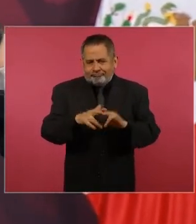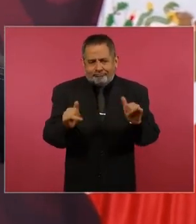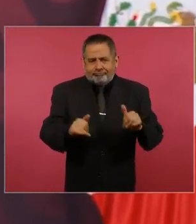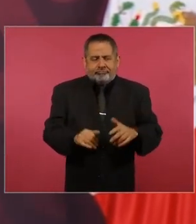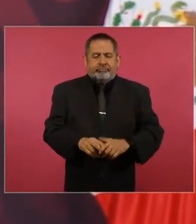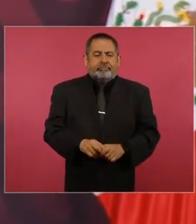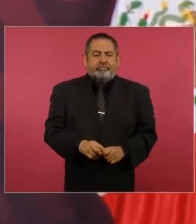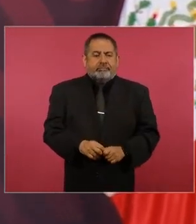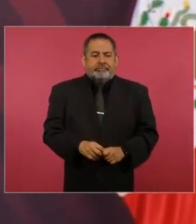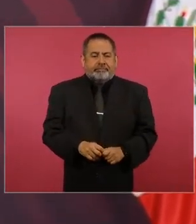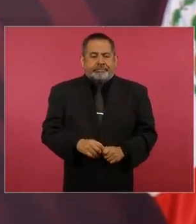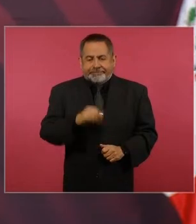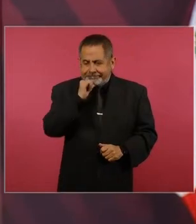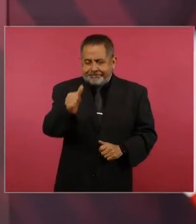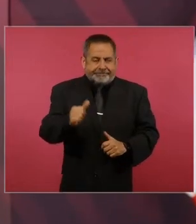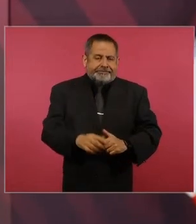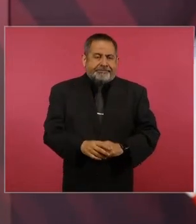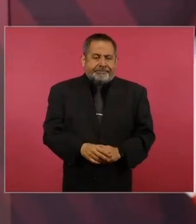no